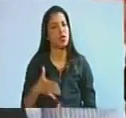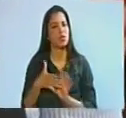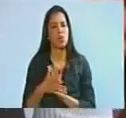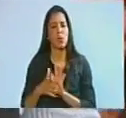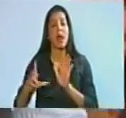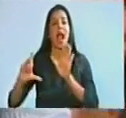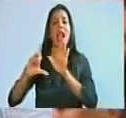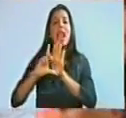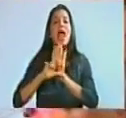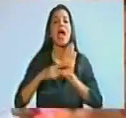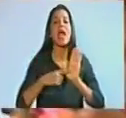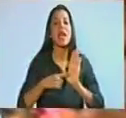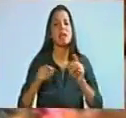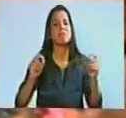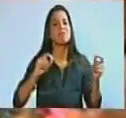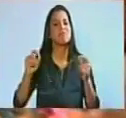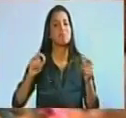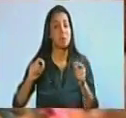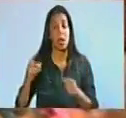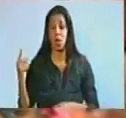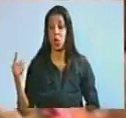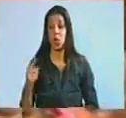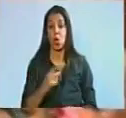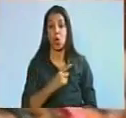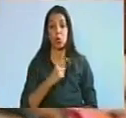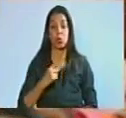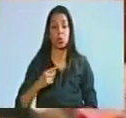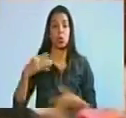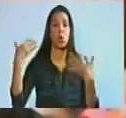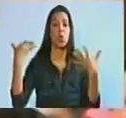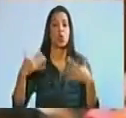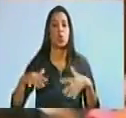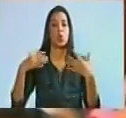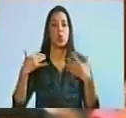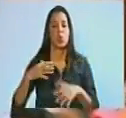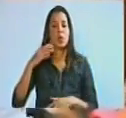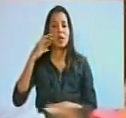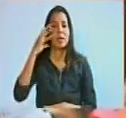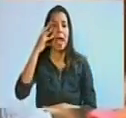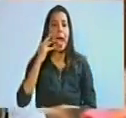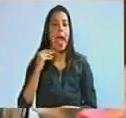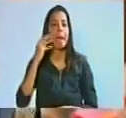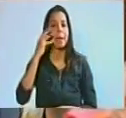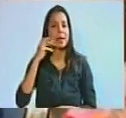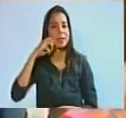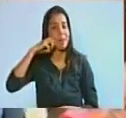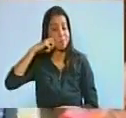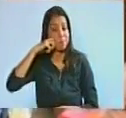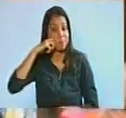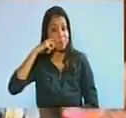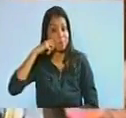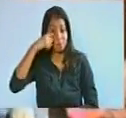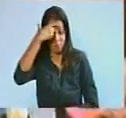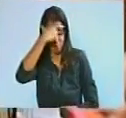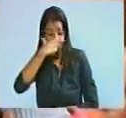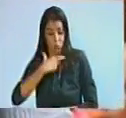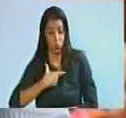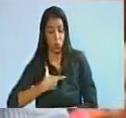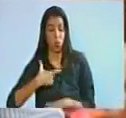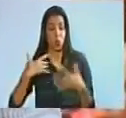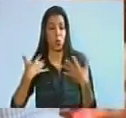ley, nosotros hemos experimentado en primera persona lo